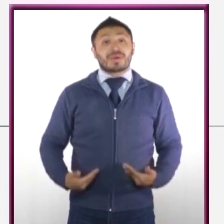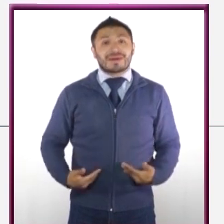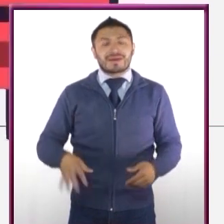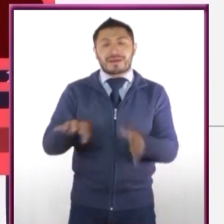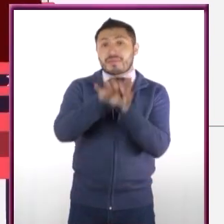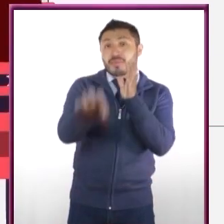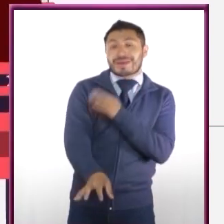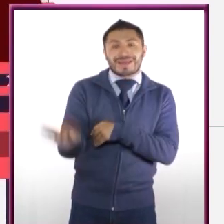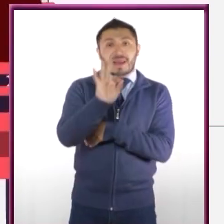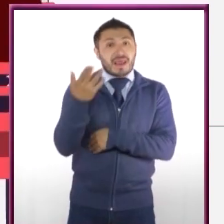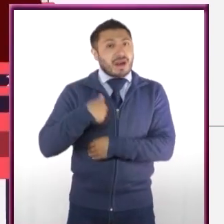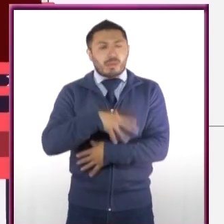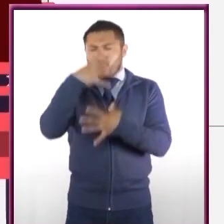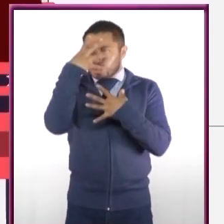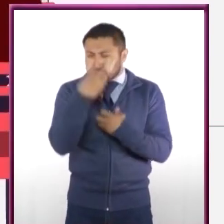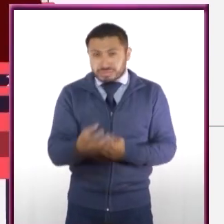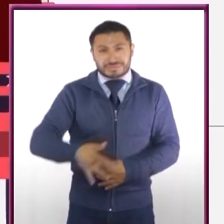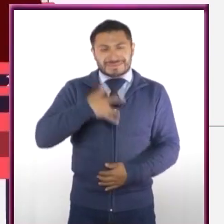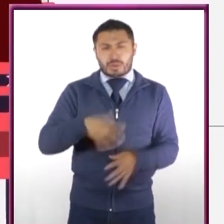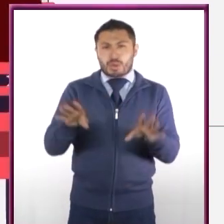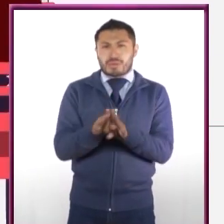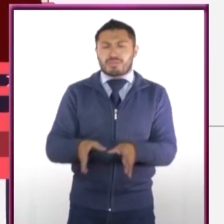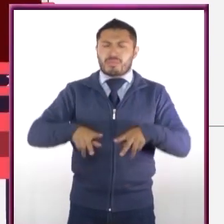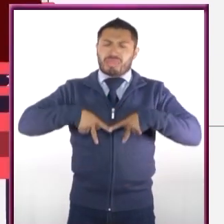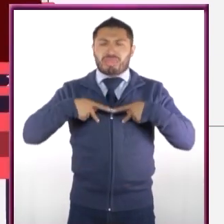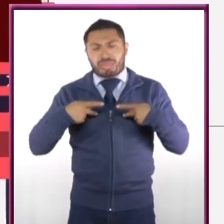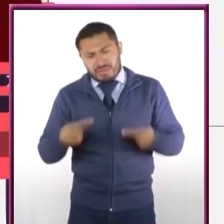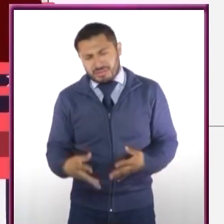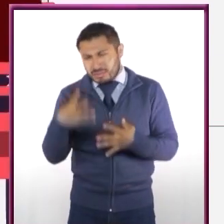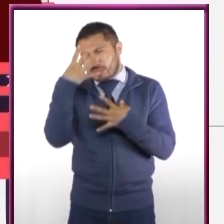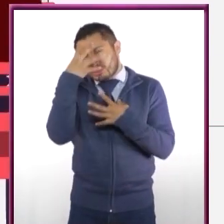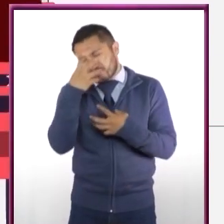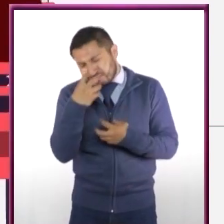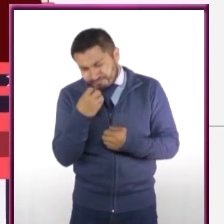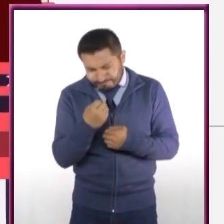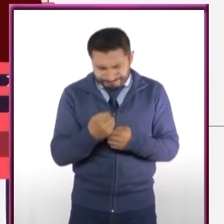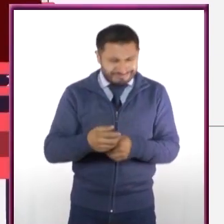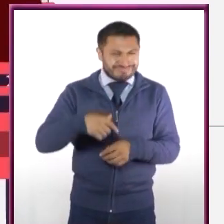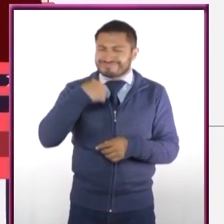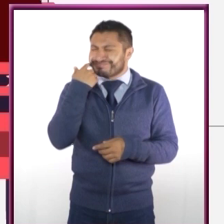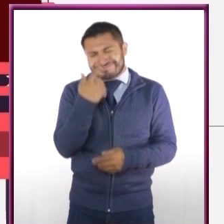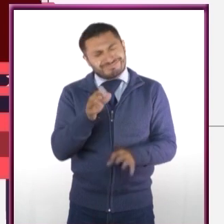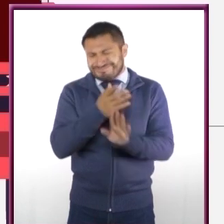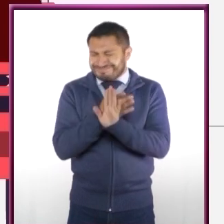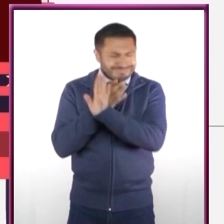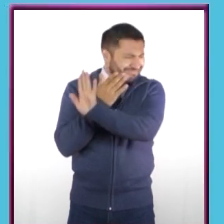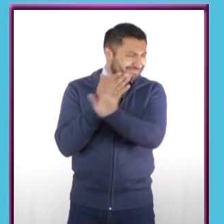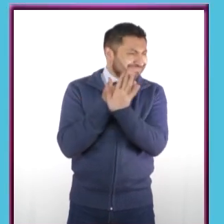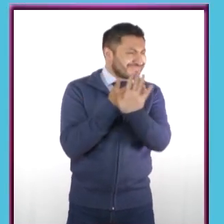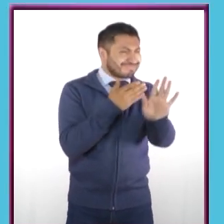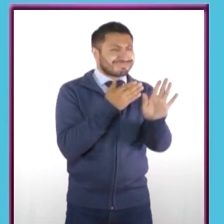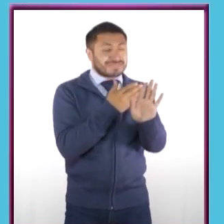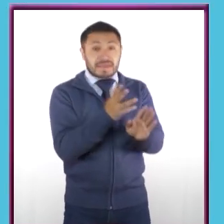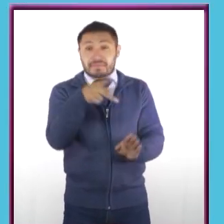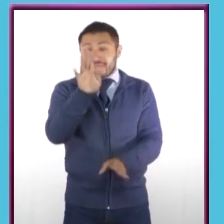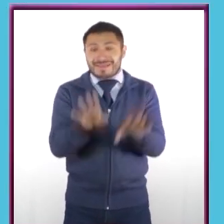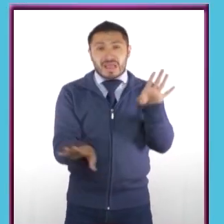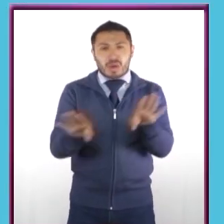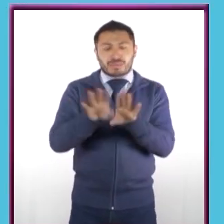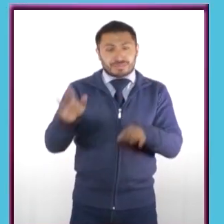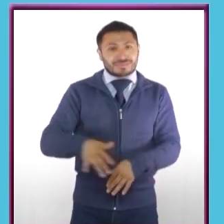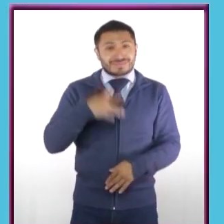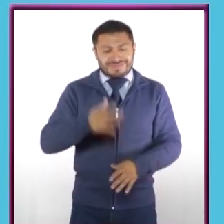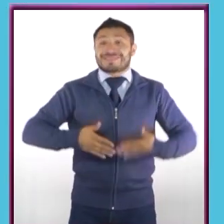ejemplo, si estamos tristes, nos sentimos sin fuerza, decaídos y no queremos hacer nada. En cambio,